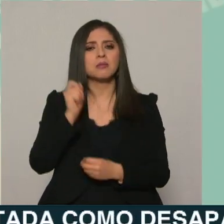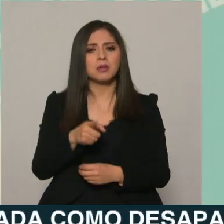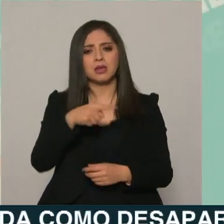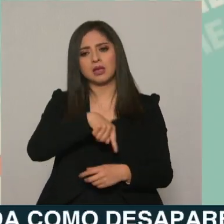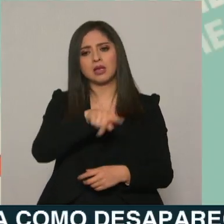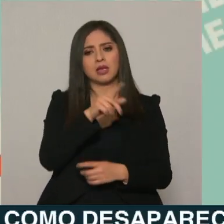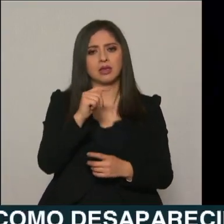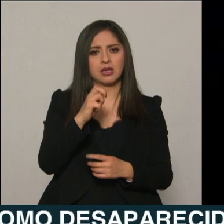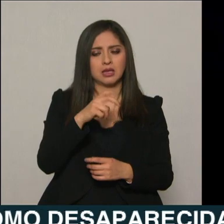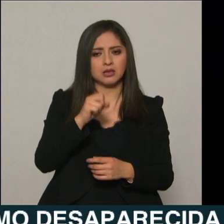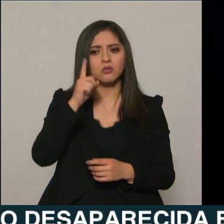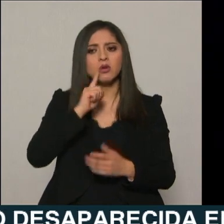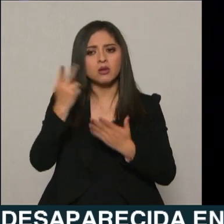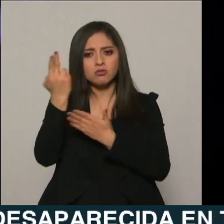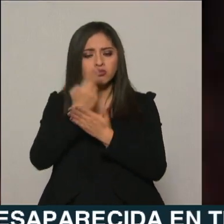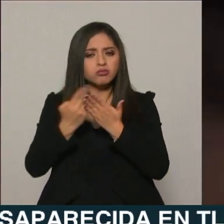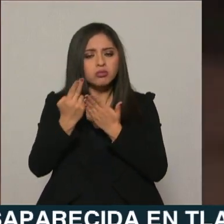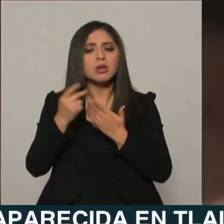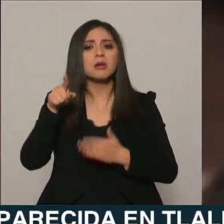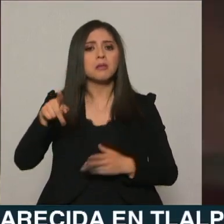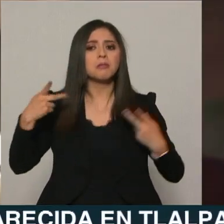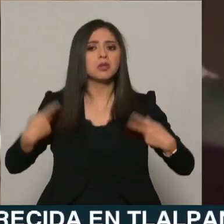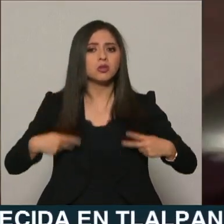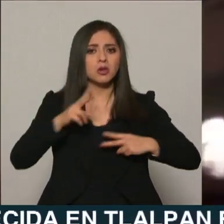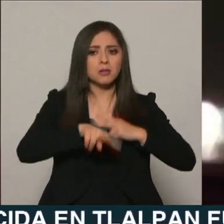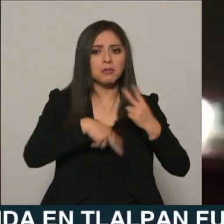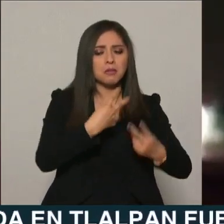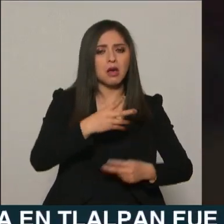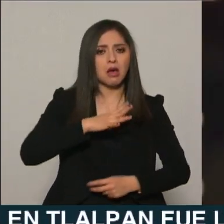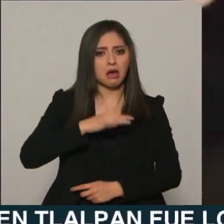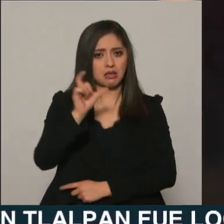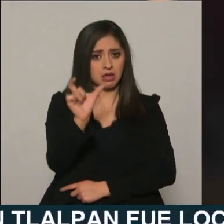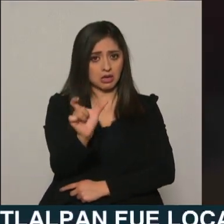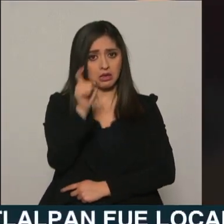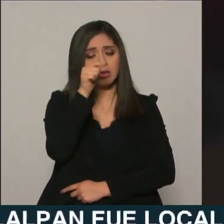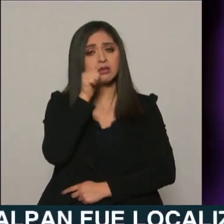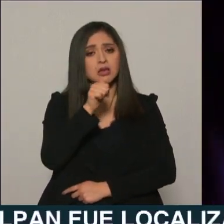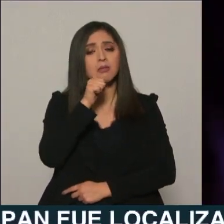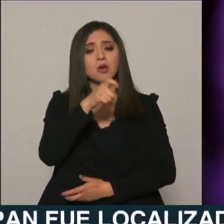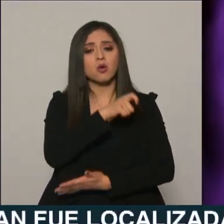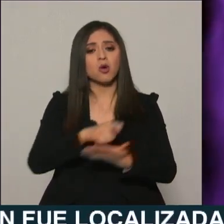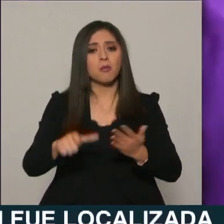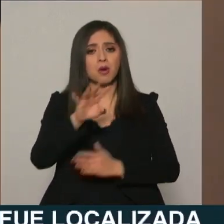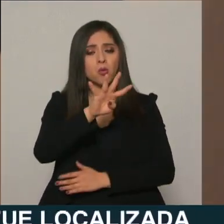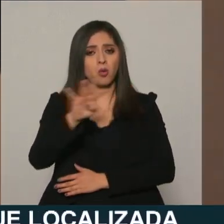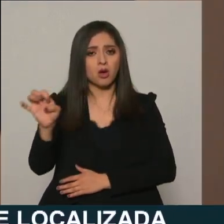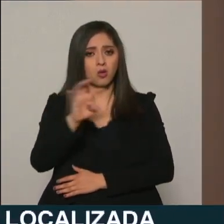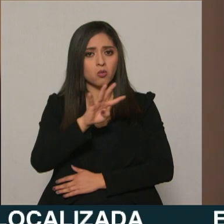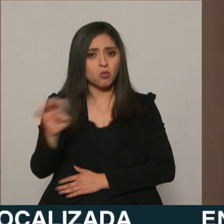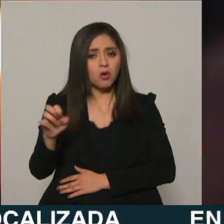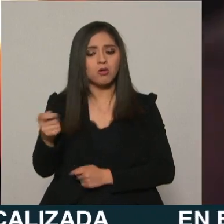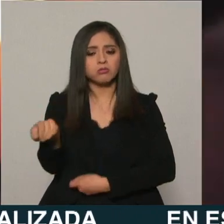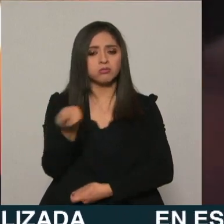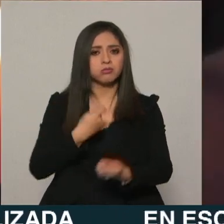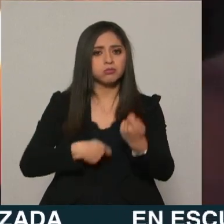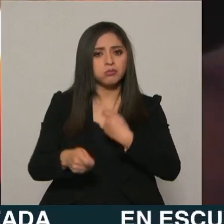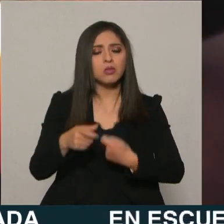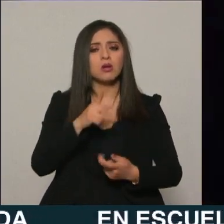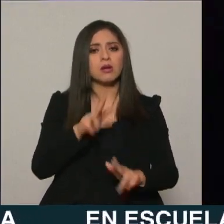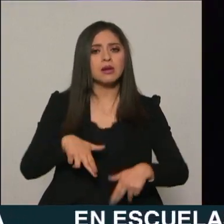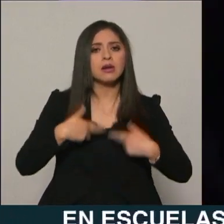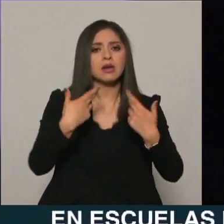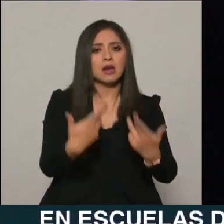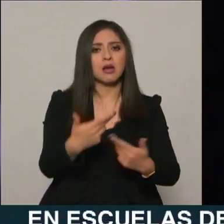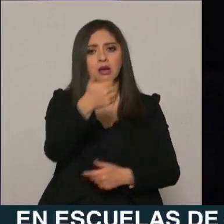las ilustradoras y a quienes asistan se les dará una tarjeta para que por cada 400 pesos de compra puedan canjearlo por algún regalo